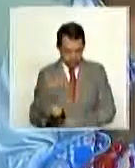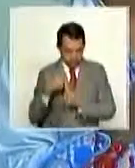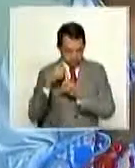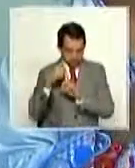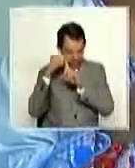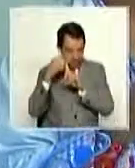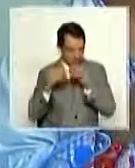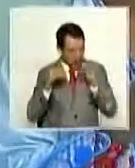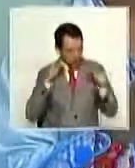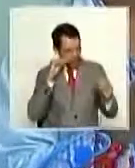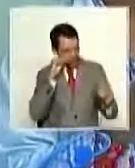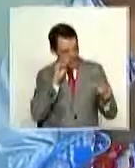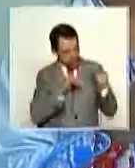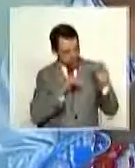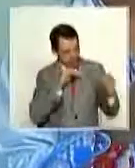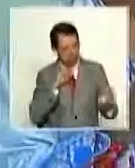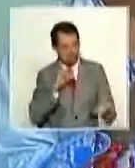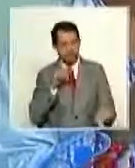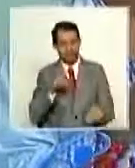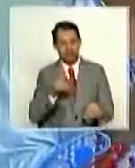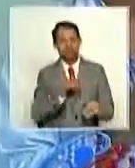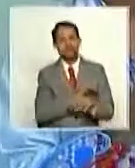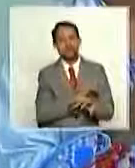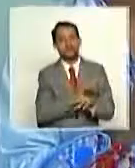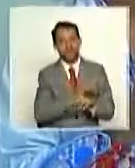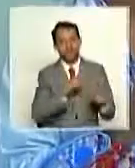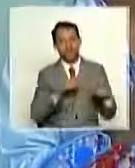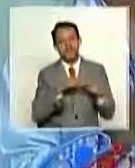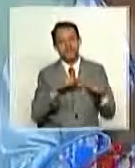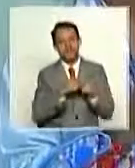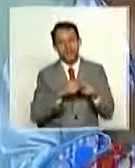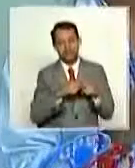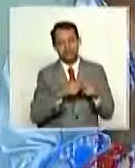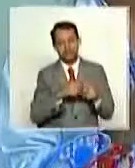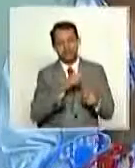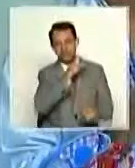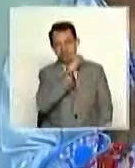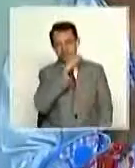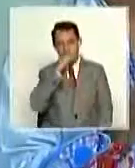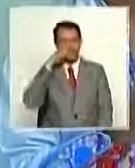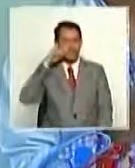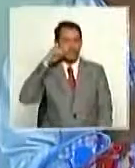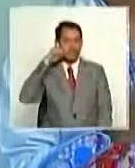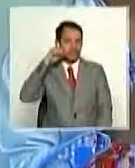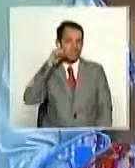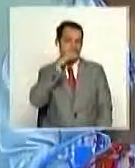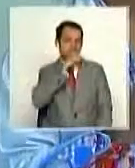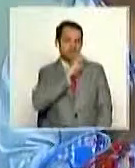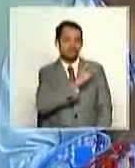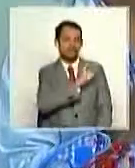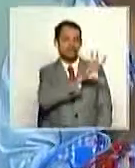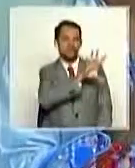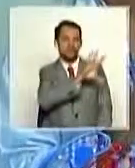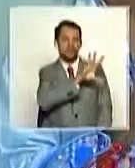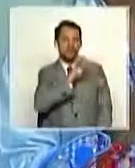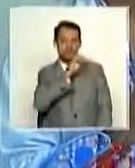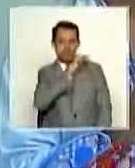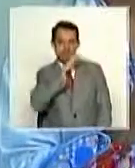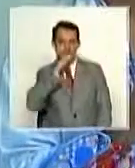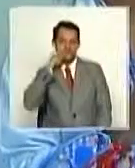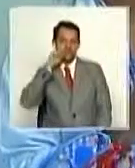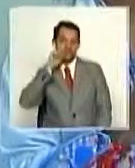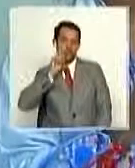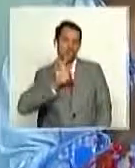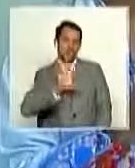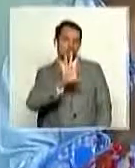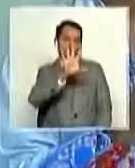especializado en radiología odontológica y hemos trabajado muy fuertemente